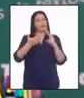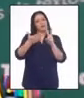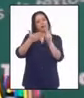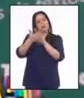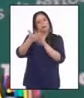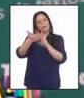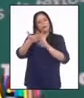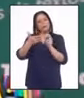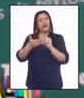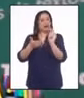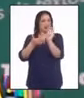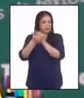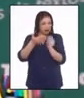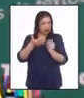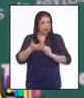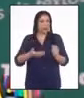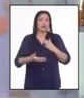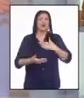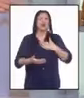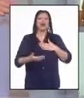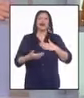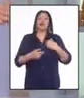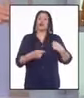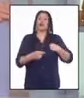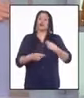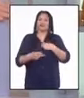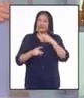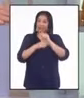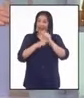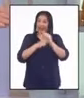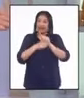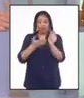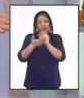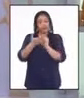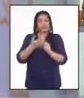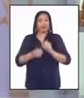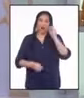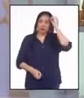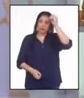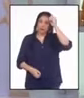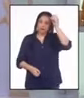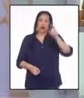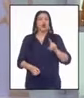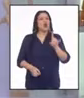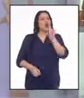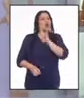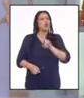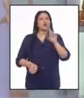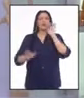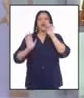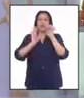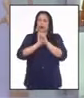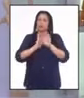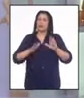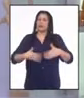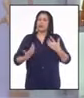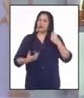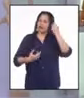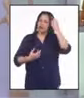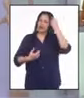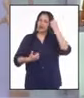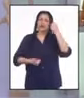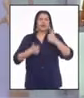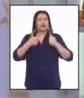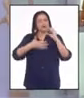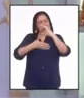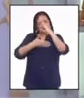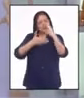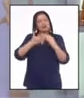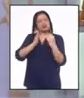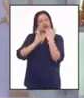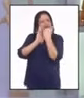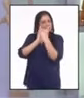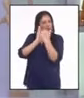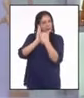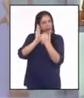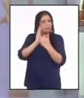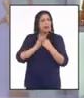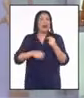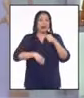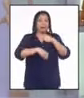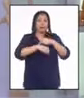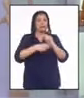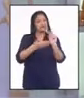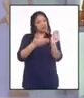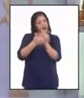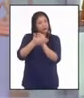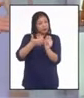revisión de nuestro artículo de opinión. Hacer uso de algunos ejemplos para comprender los criterios que debemos considerar al momento de hacer